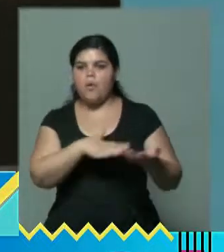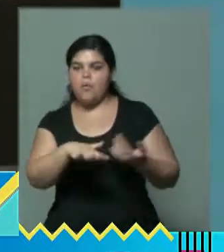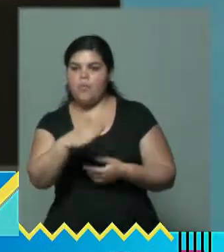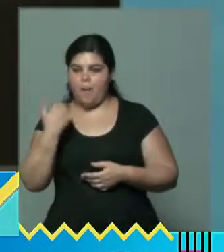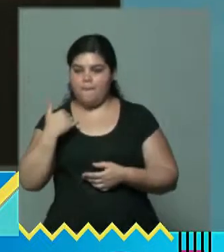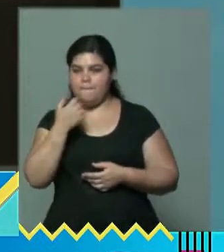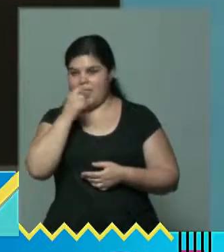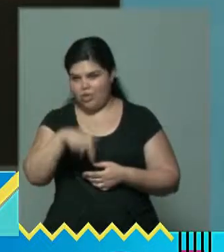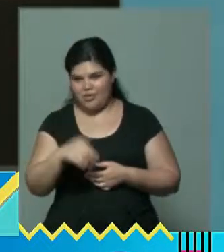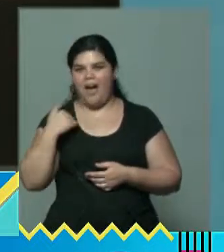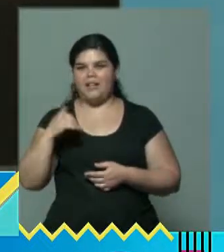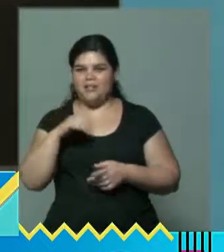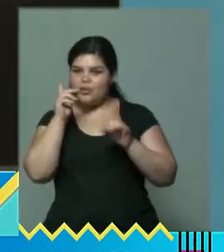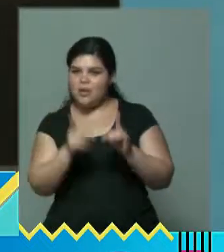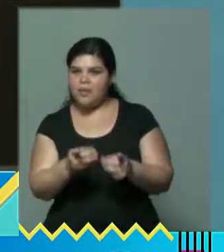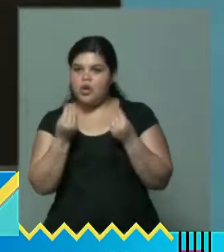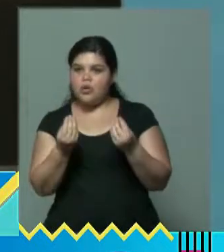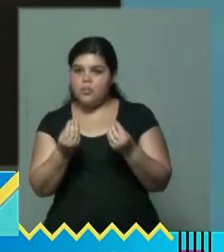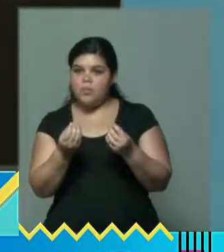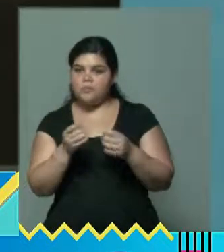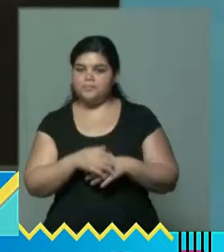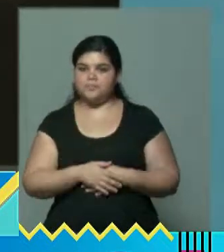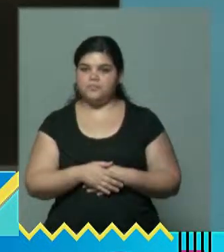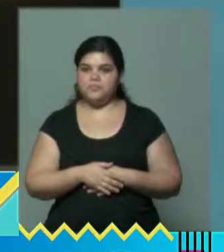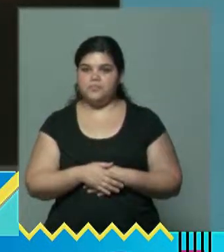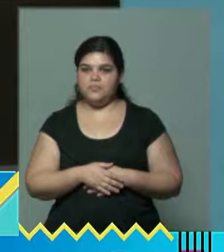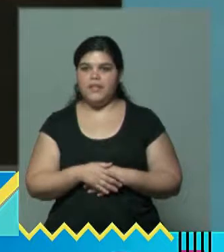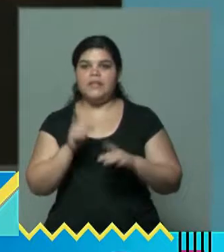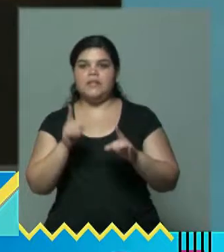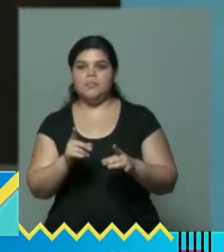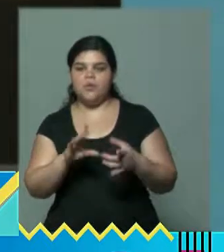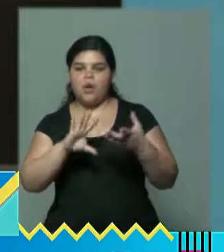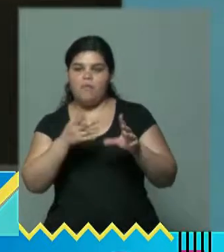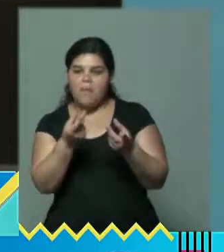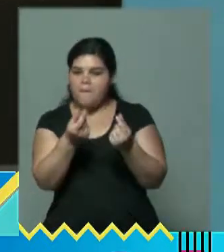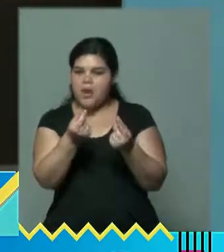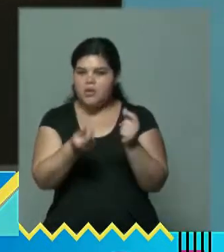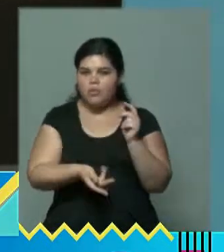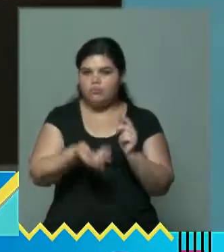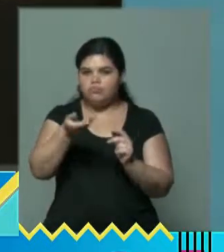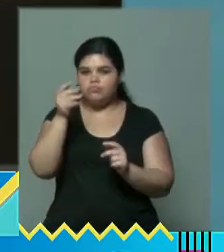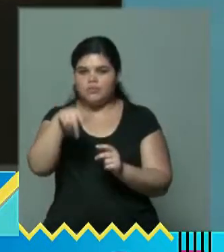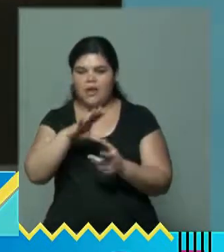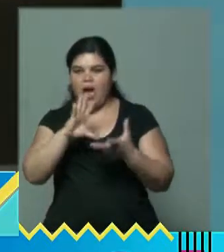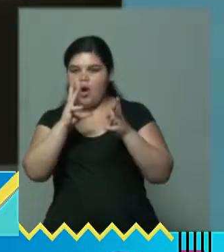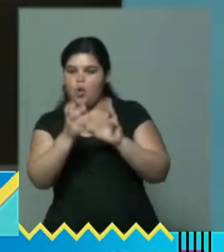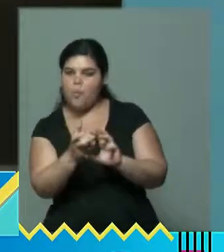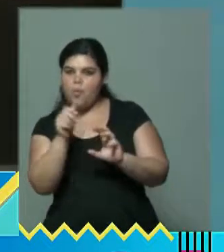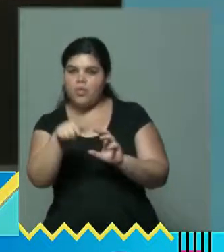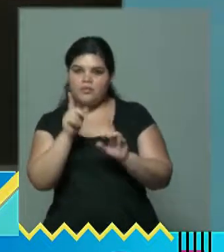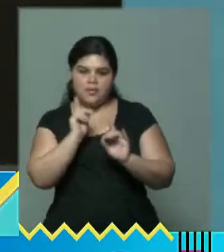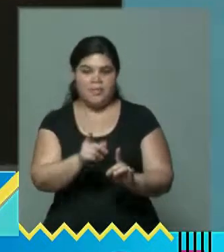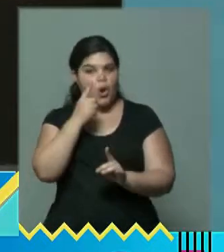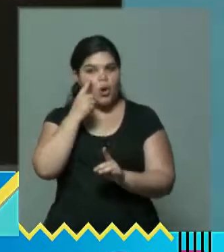pueblo argentino, y también algunos aspectos que tienen que ver con algún reacomodamiento tarifario, como se lo conoce también en el caso de